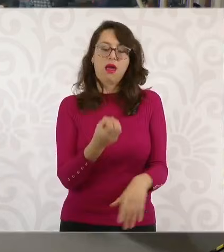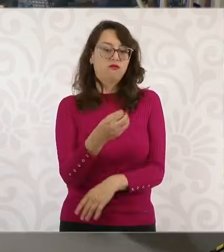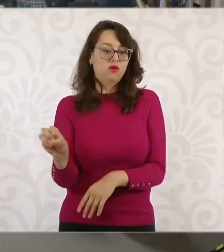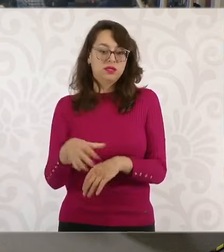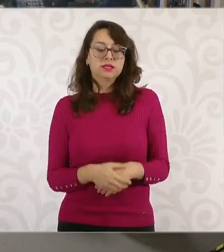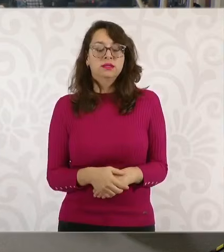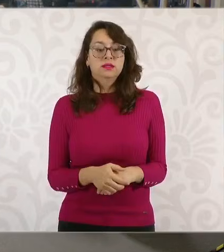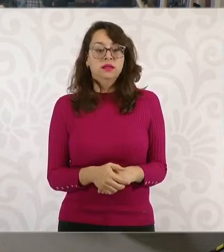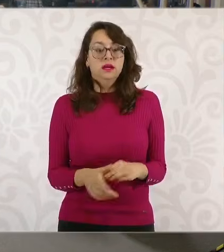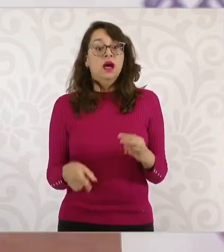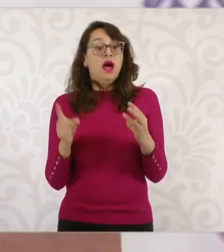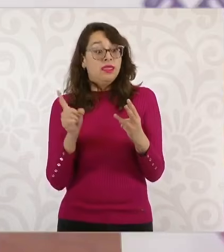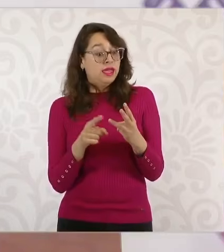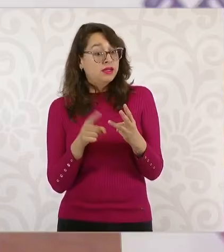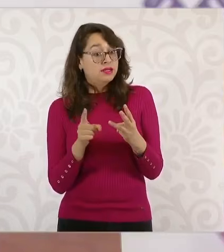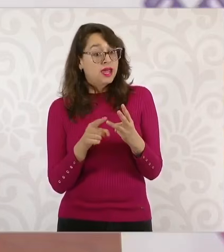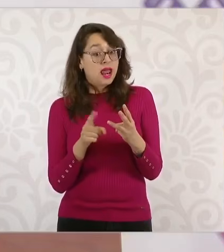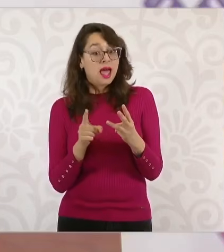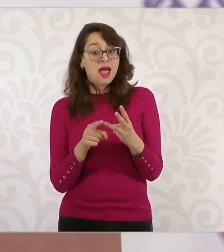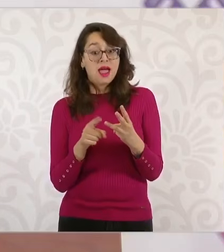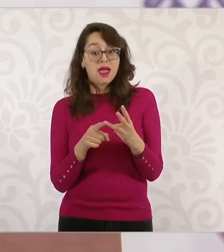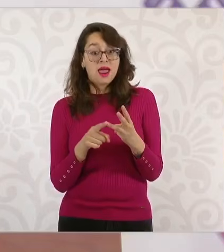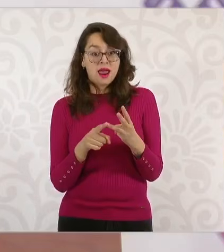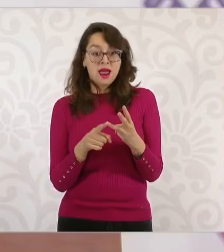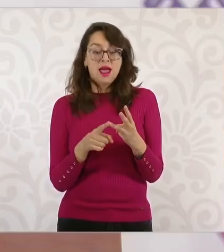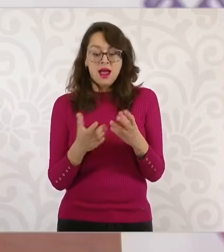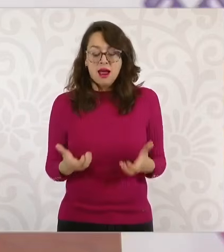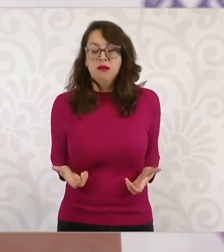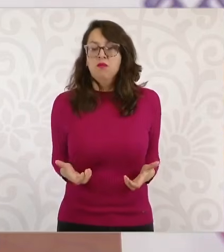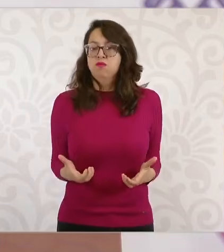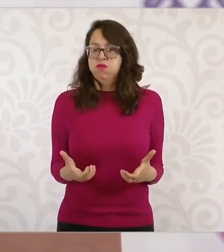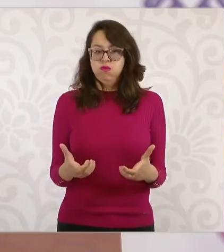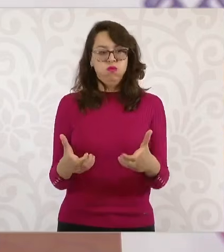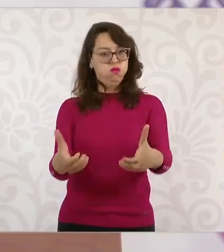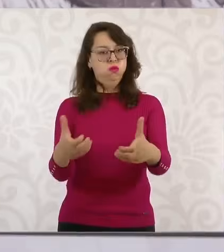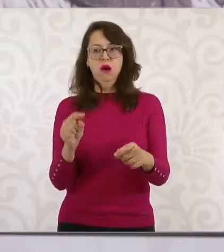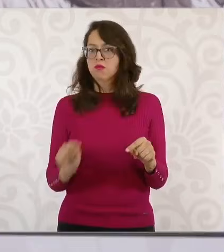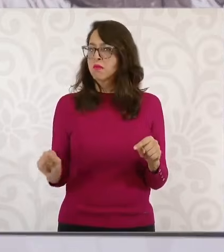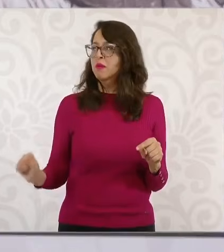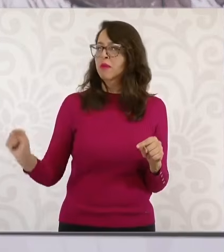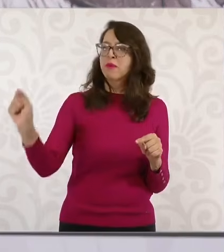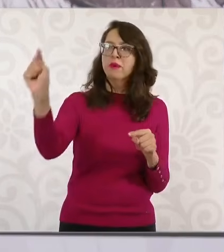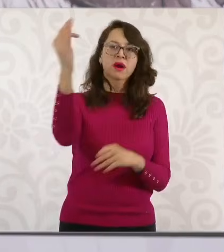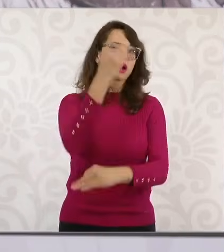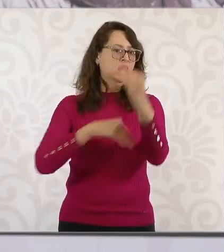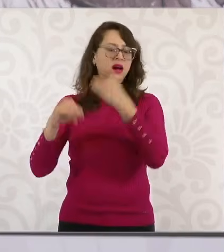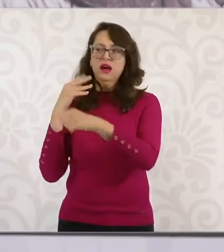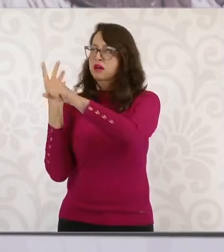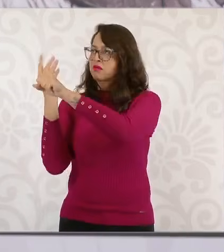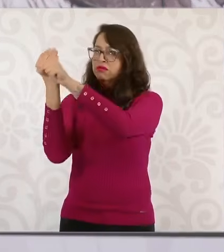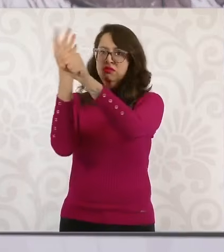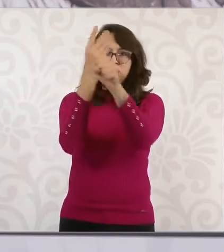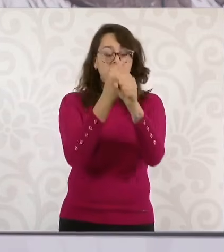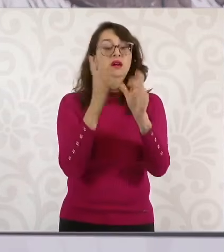segunda. Y la tercera es la rehabilitación de todas las carreteras. Entonces, ya está el recurso, ya se